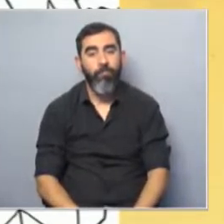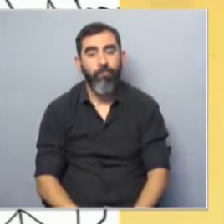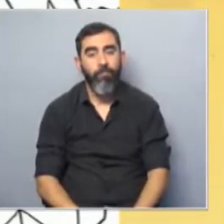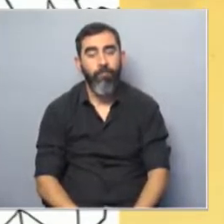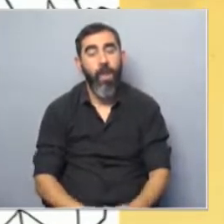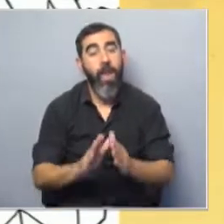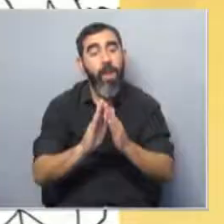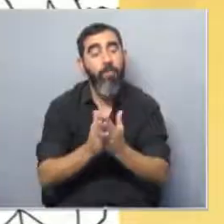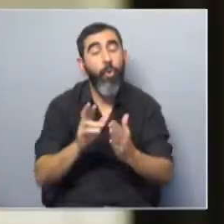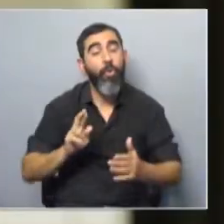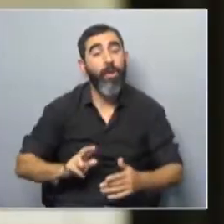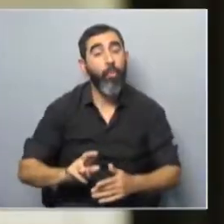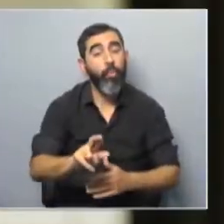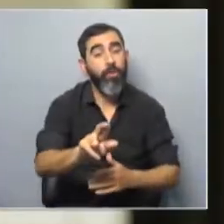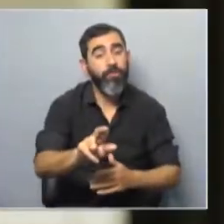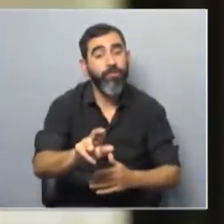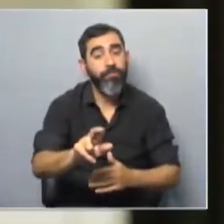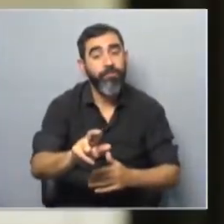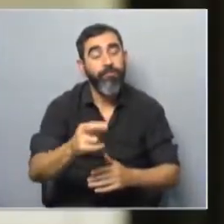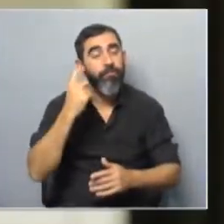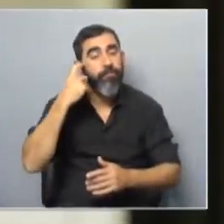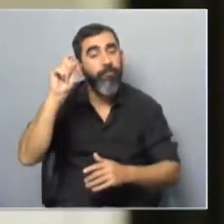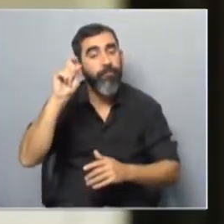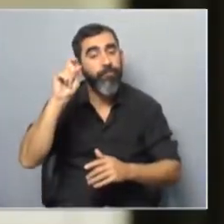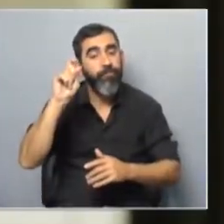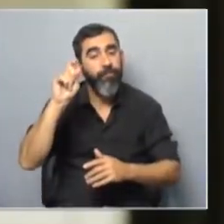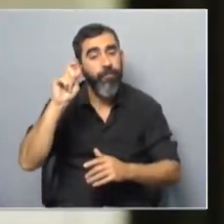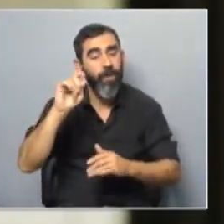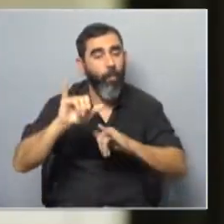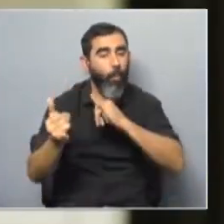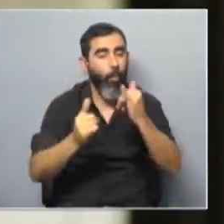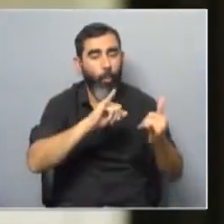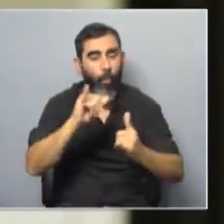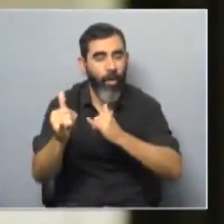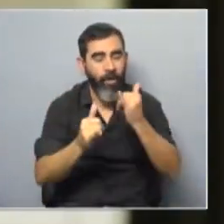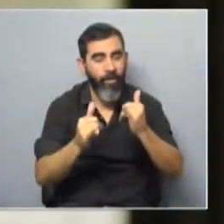El librito de rutas, bueno, la idea es que sea lúdico,